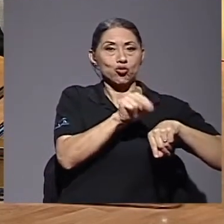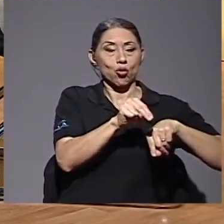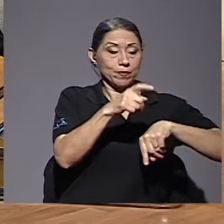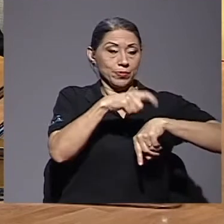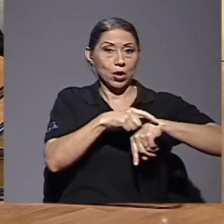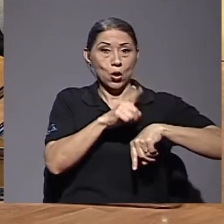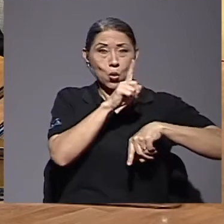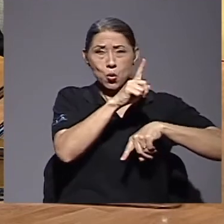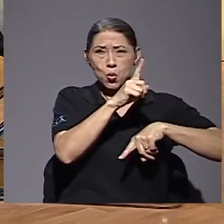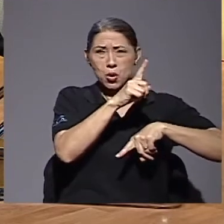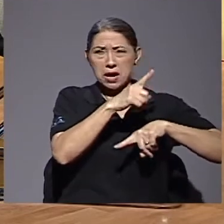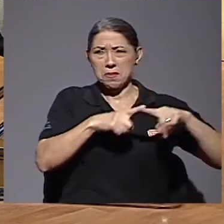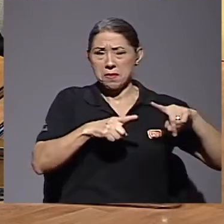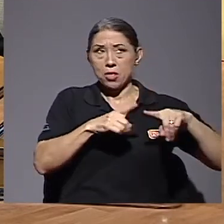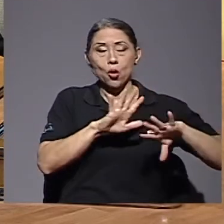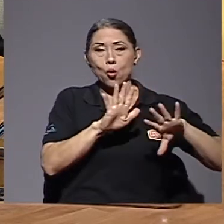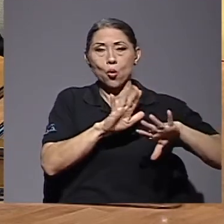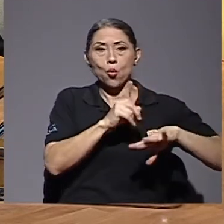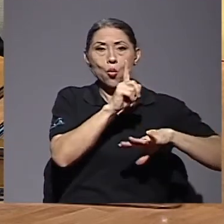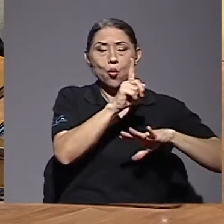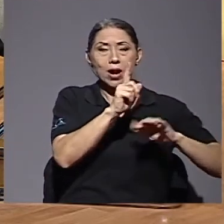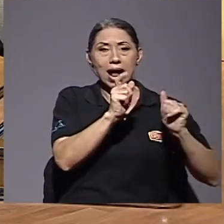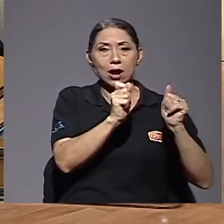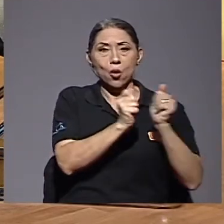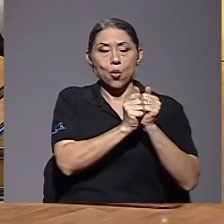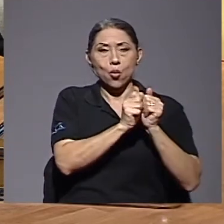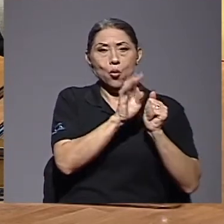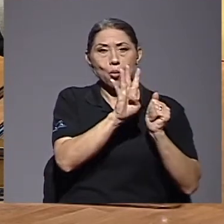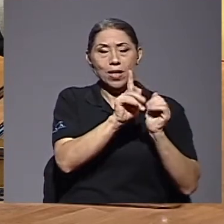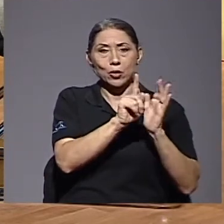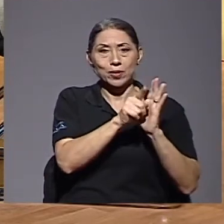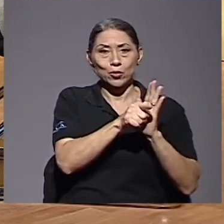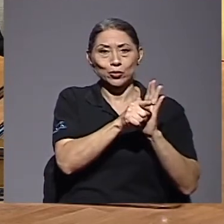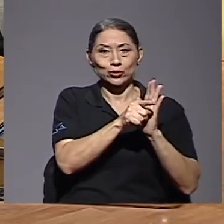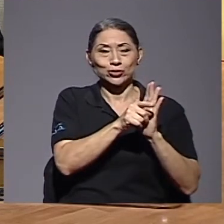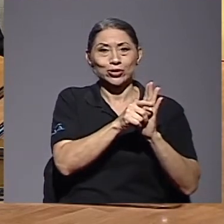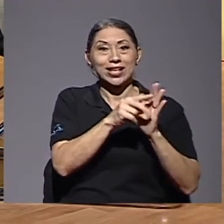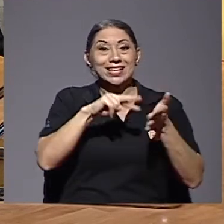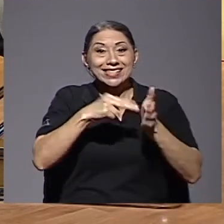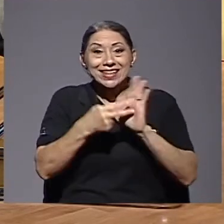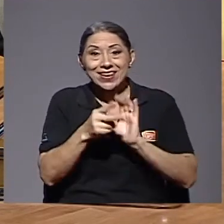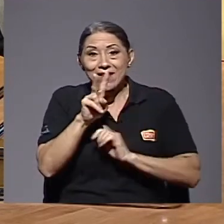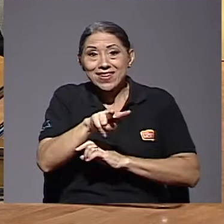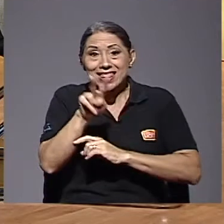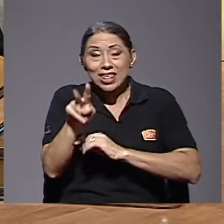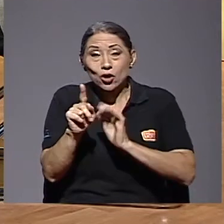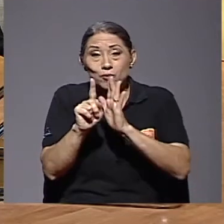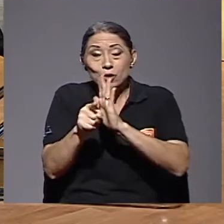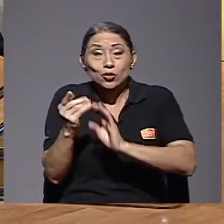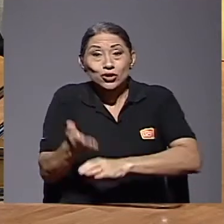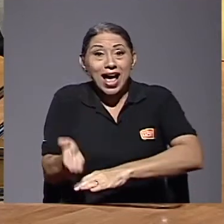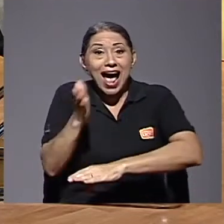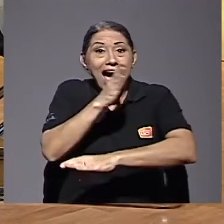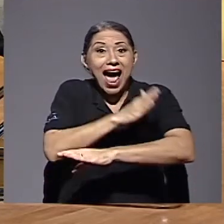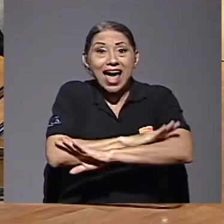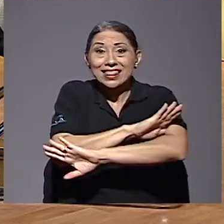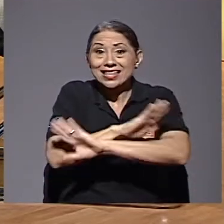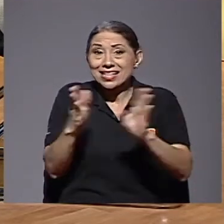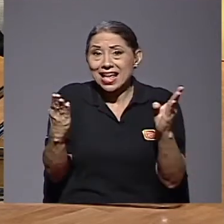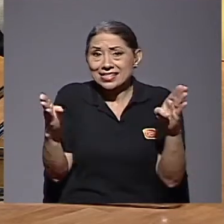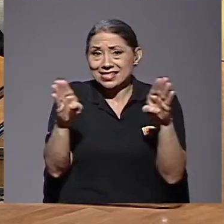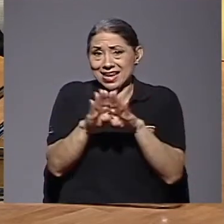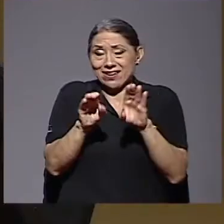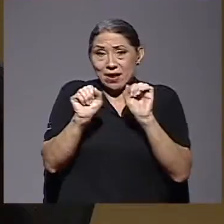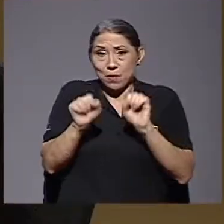a la 1:04 minutos, o sea, 22 minutos antes de cierre de poder negociar